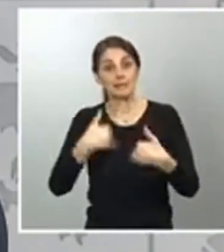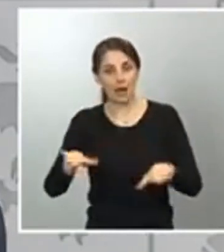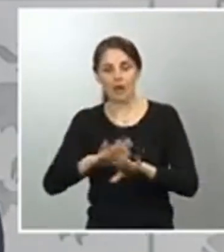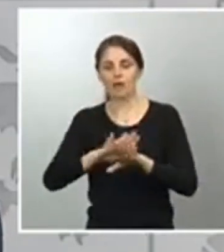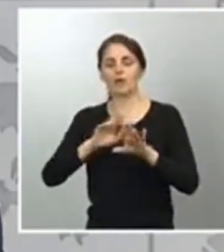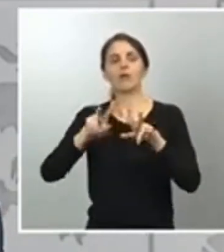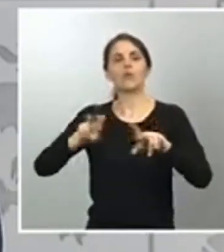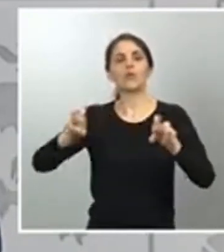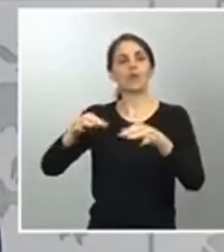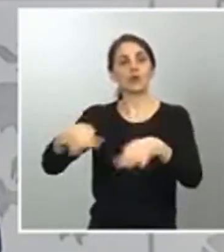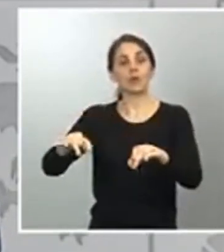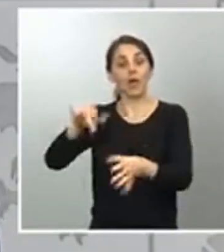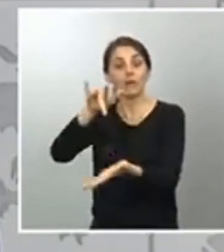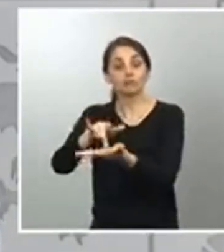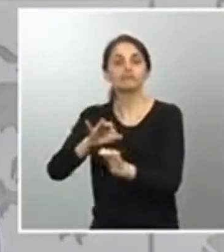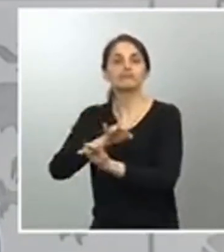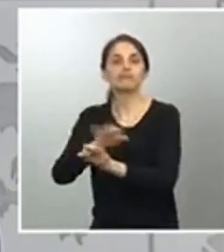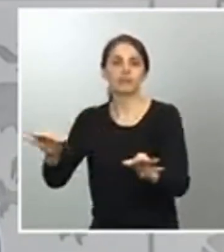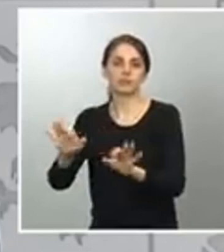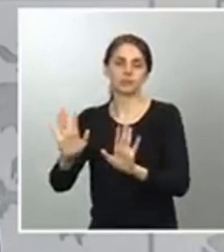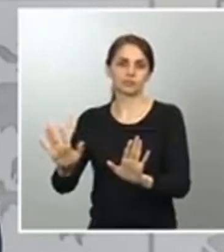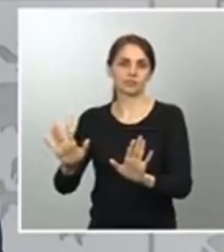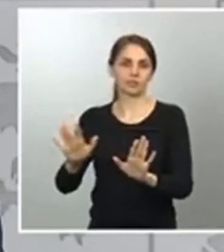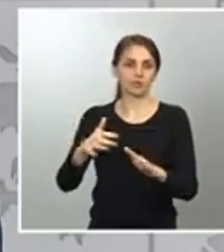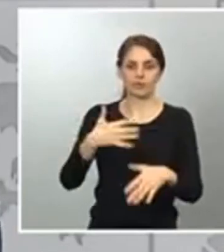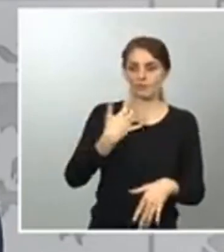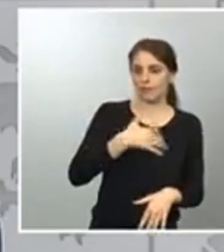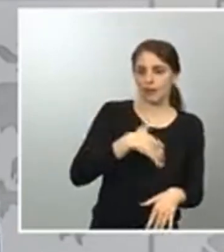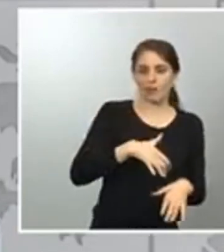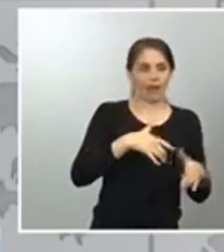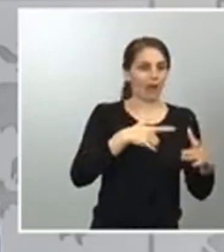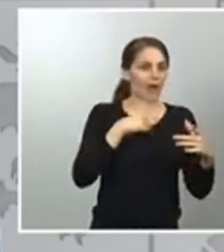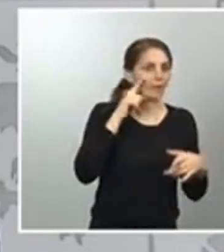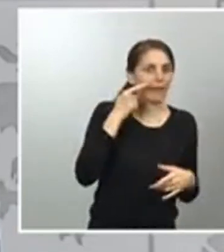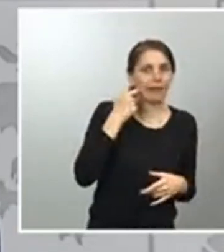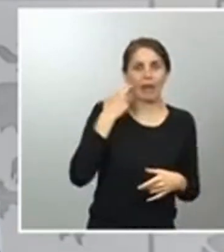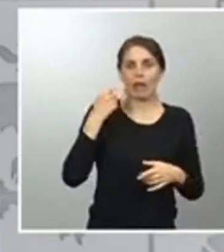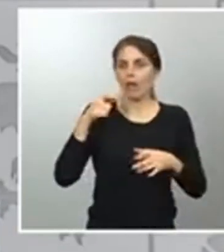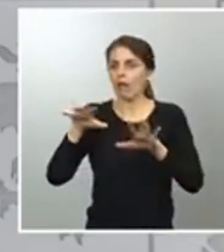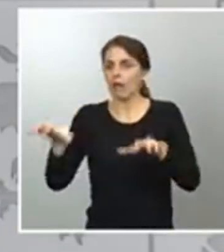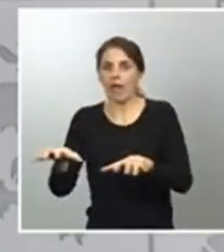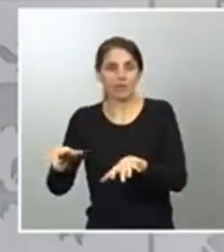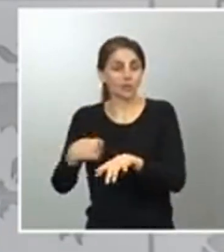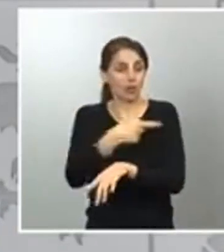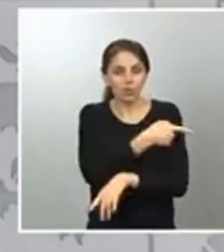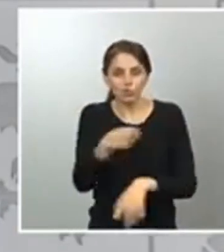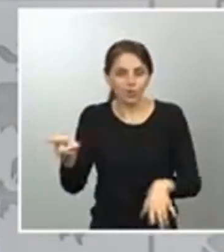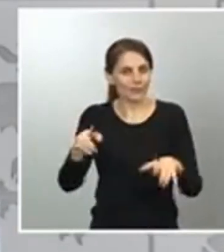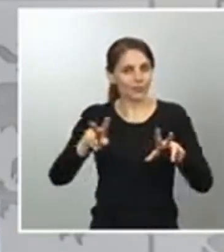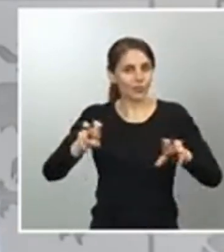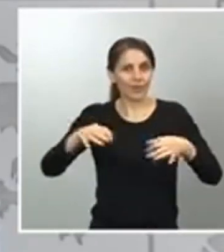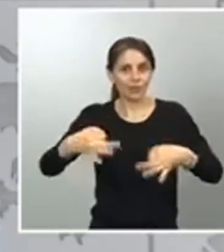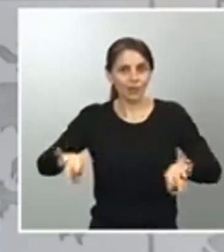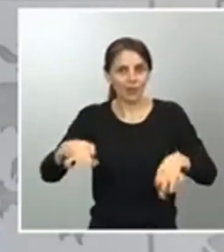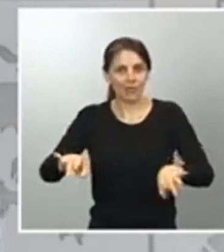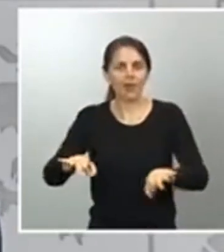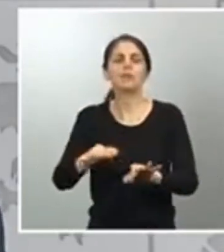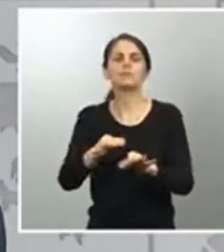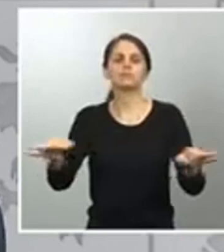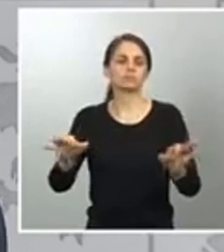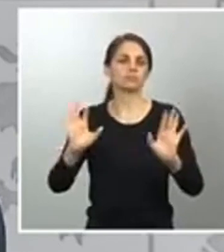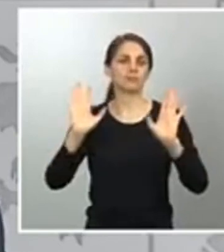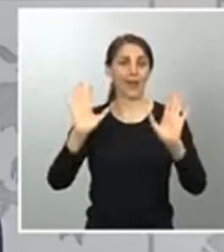Cádiz pues estén en la nueva normalidad, pues lógicamente quien tenga una segunda residencia en Cádiz y viva en Sevilla podrá